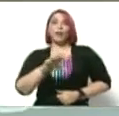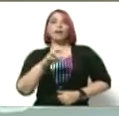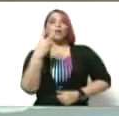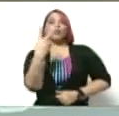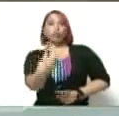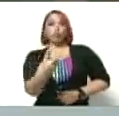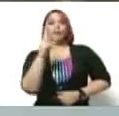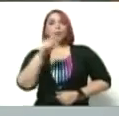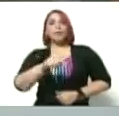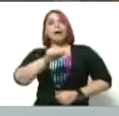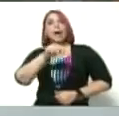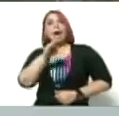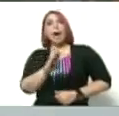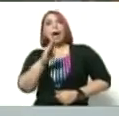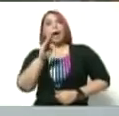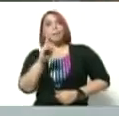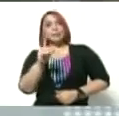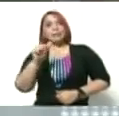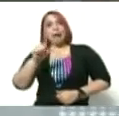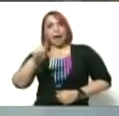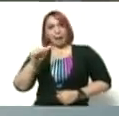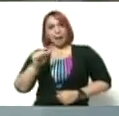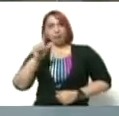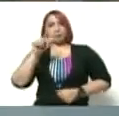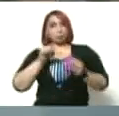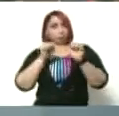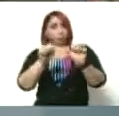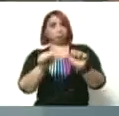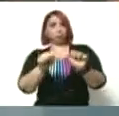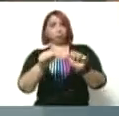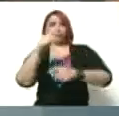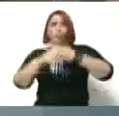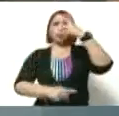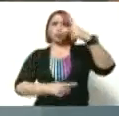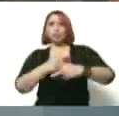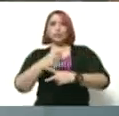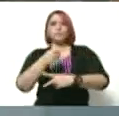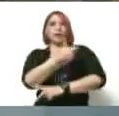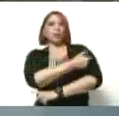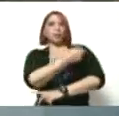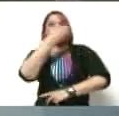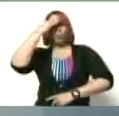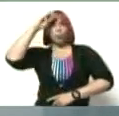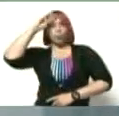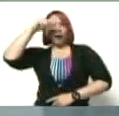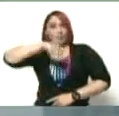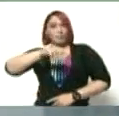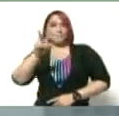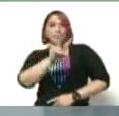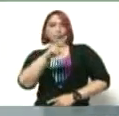y vamos también a producir vacunas de cuba en venezuela bueno